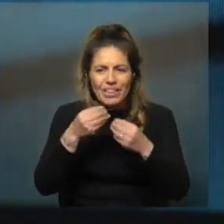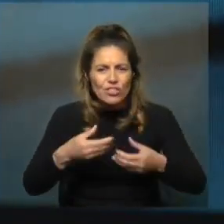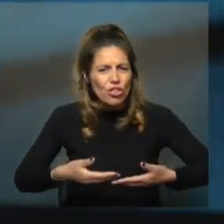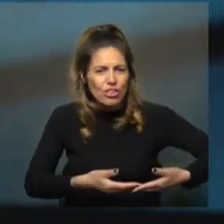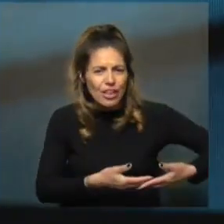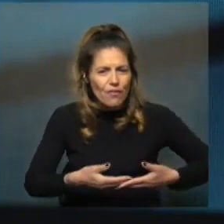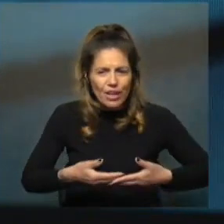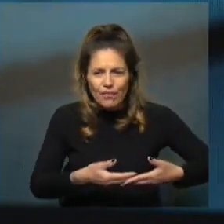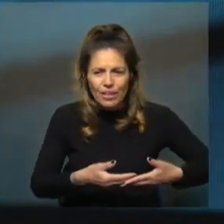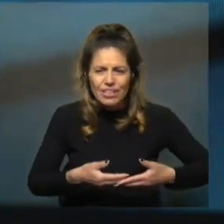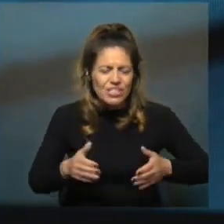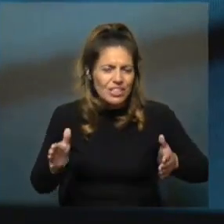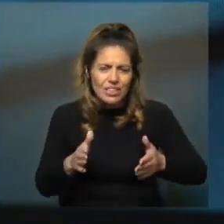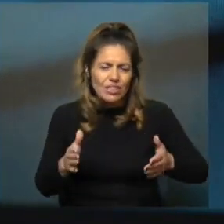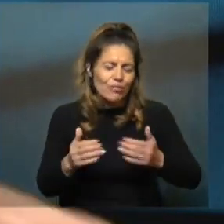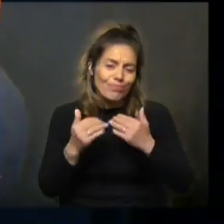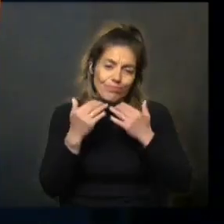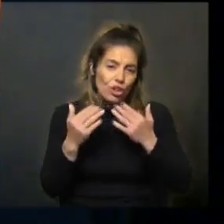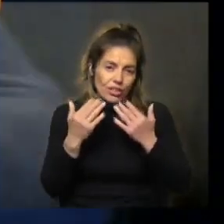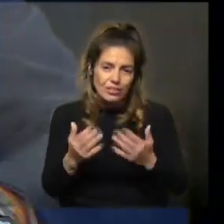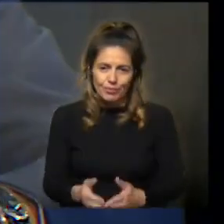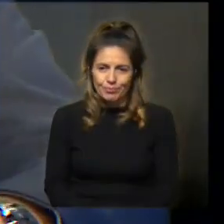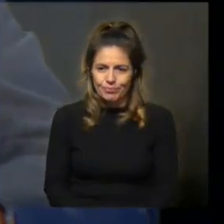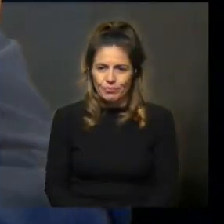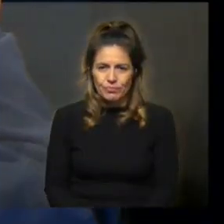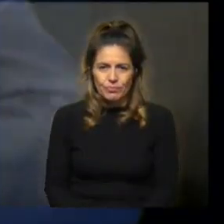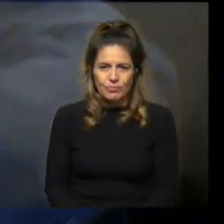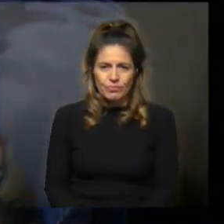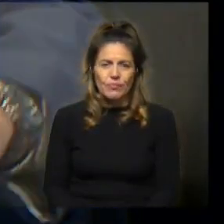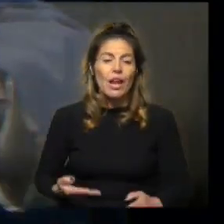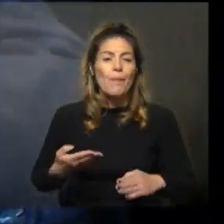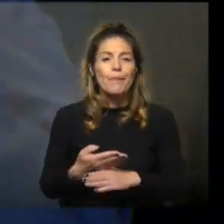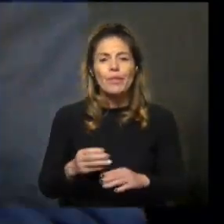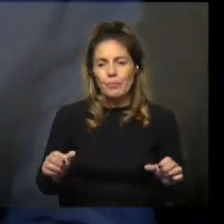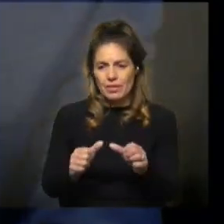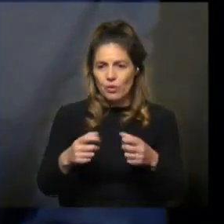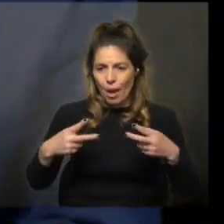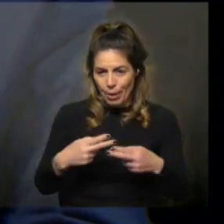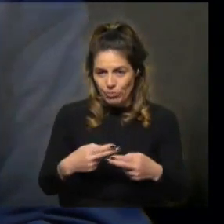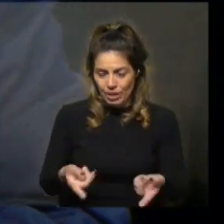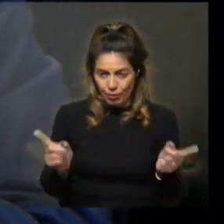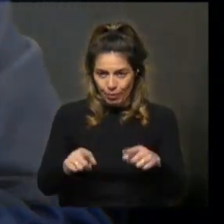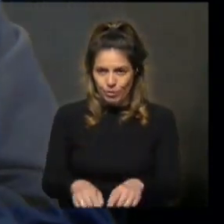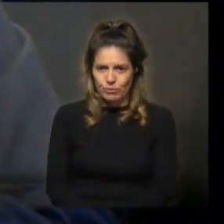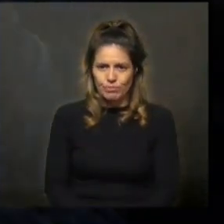bebes pequeñitos yo leso para hacer una pausa y ya